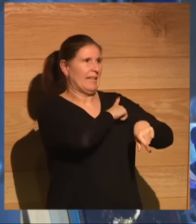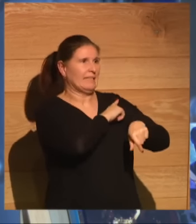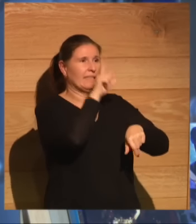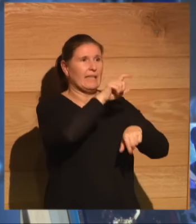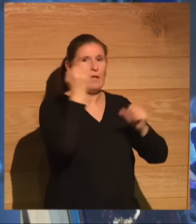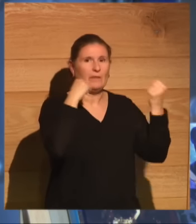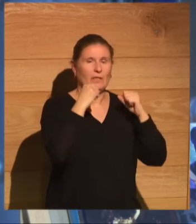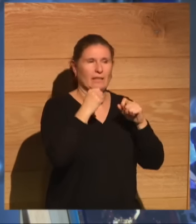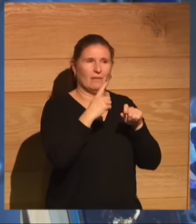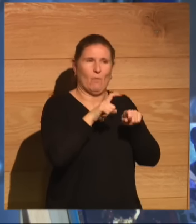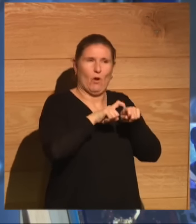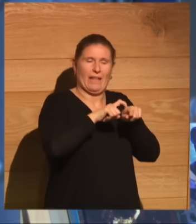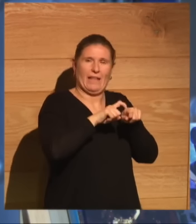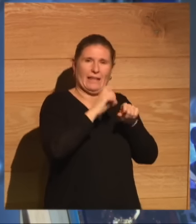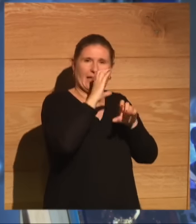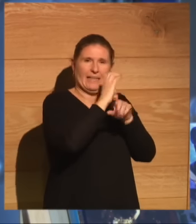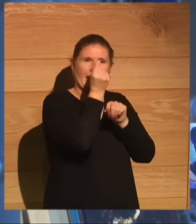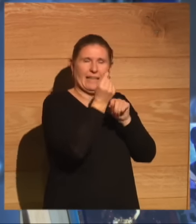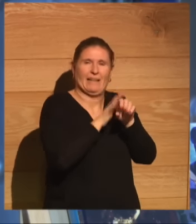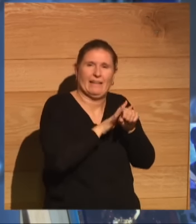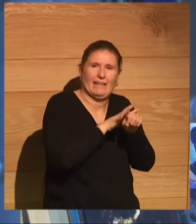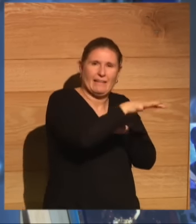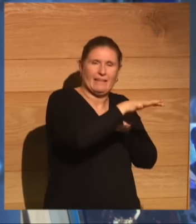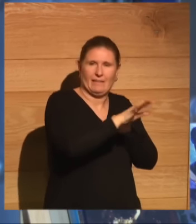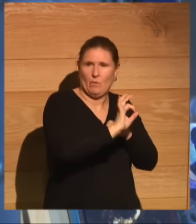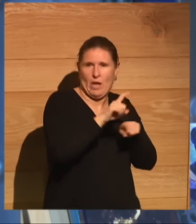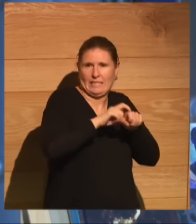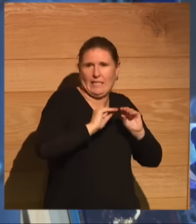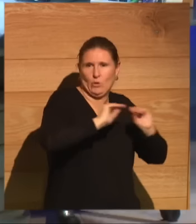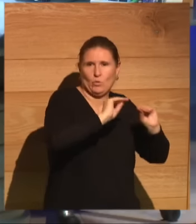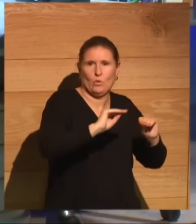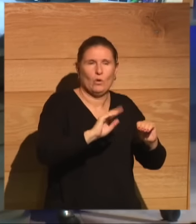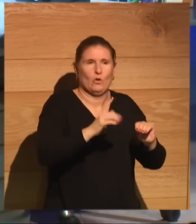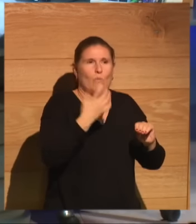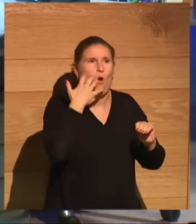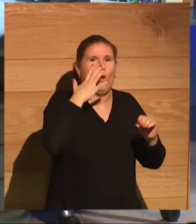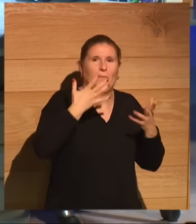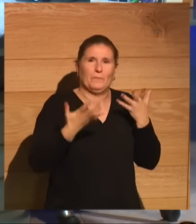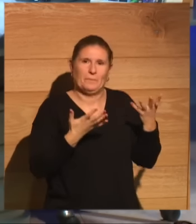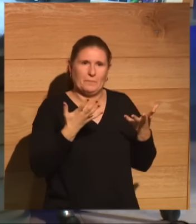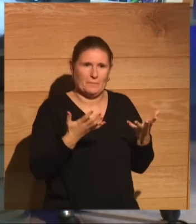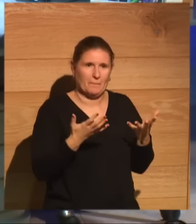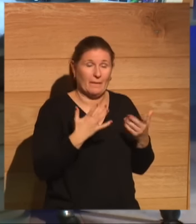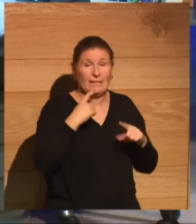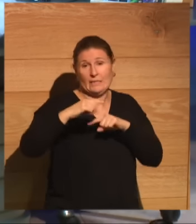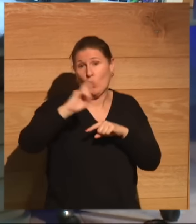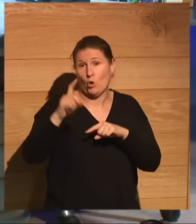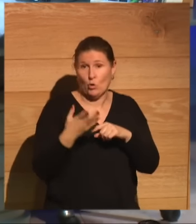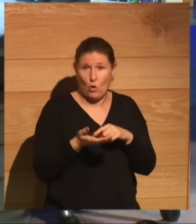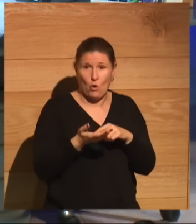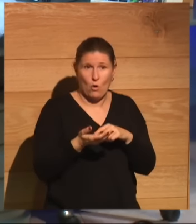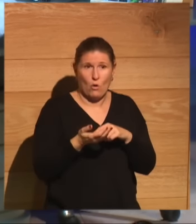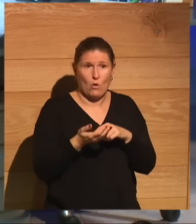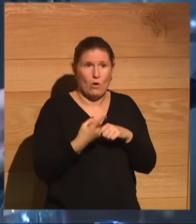necesariamente caricaturizados, porque esa es su naturaleza. Histriónicas, diríamos, si estuviéramos hablando de cualquier otro director. A mí me gustaría